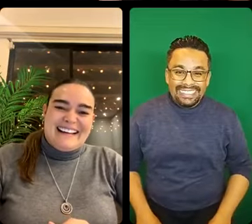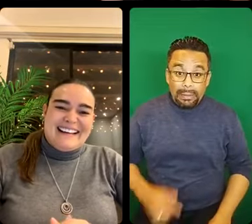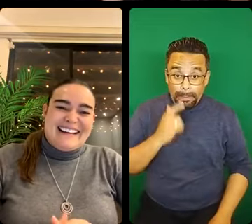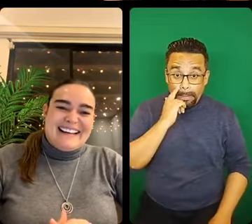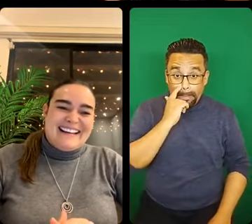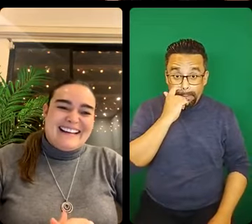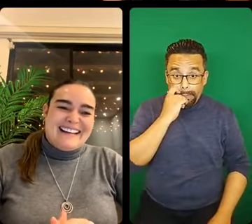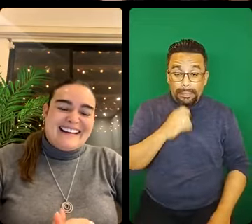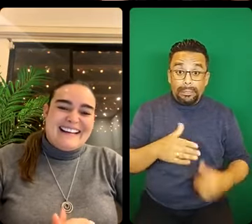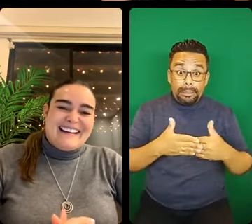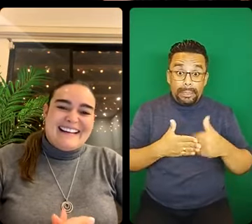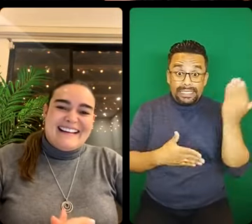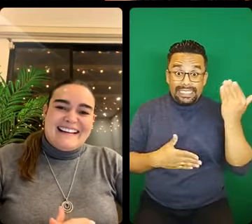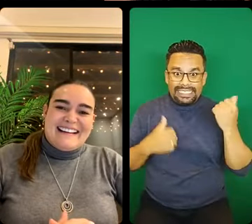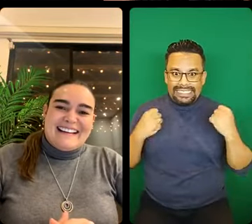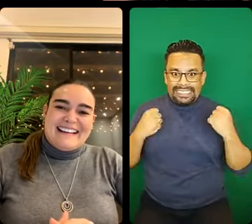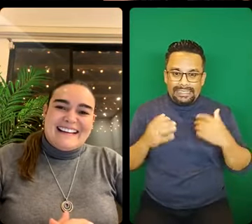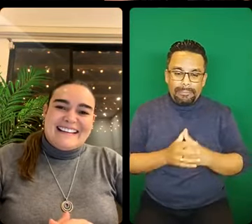a arrancar. Ay, ay, ay.